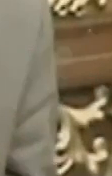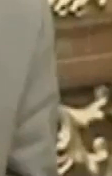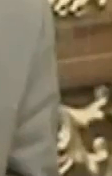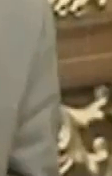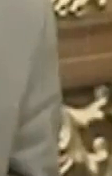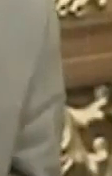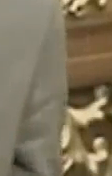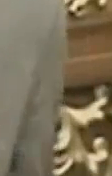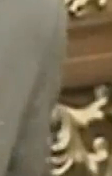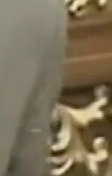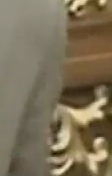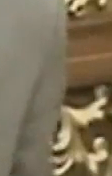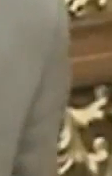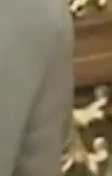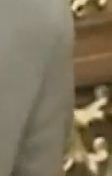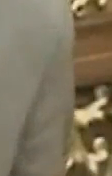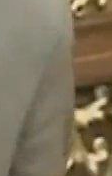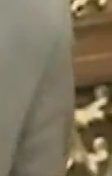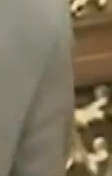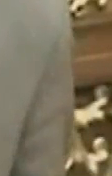Yo le dije al muchacho,